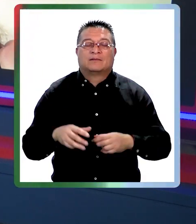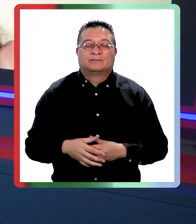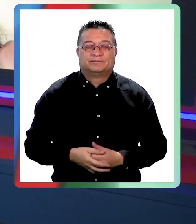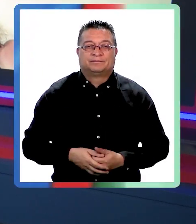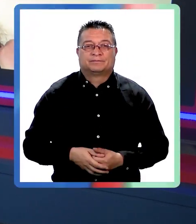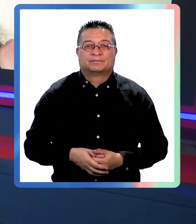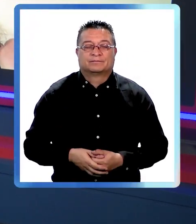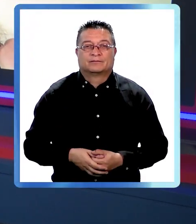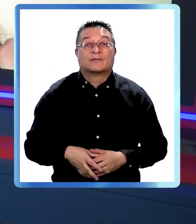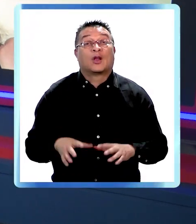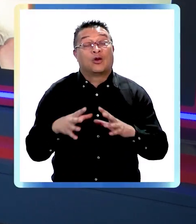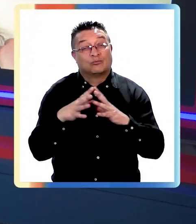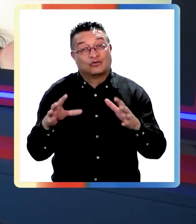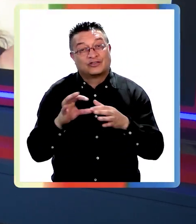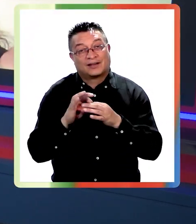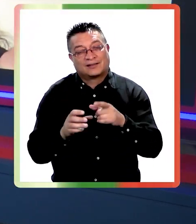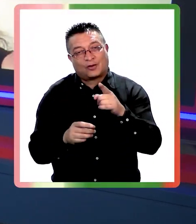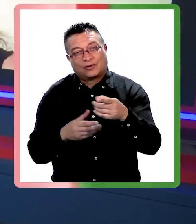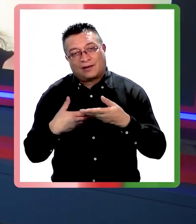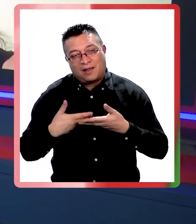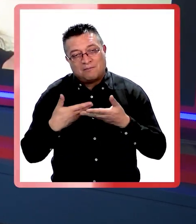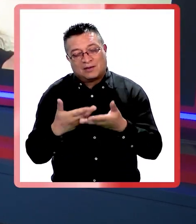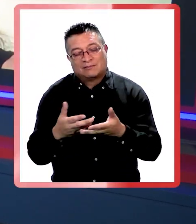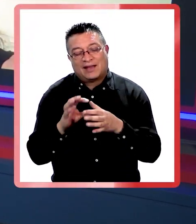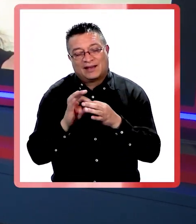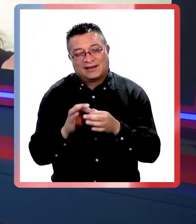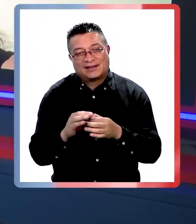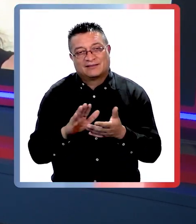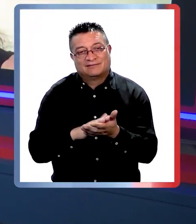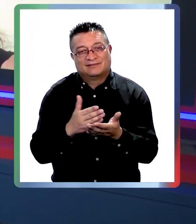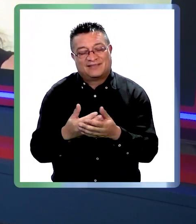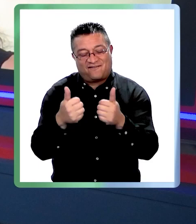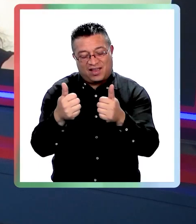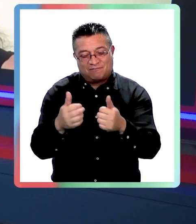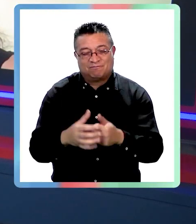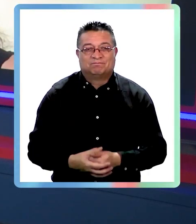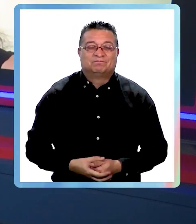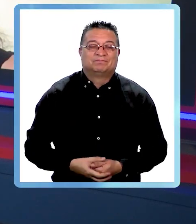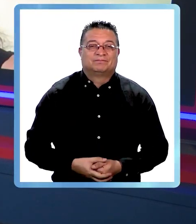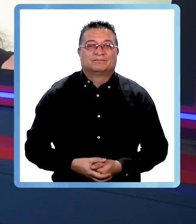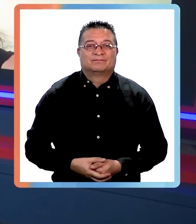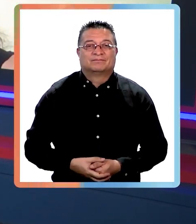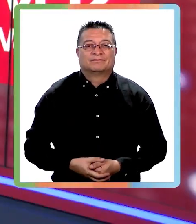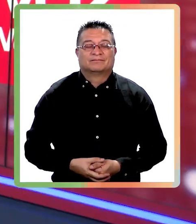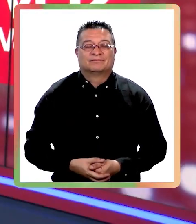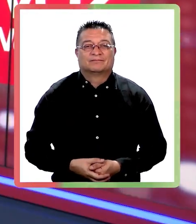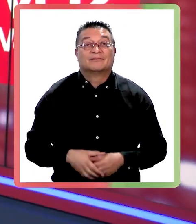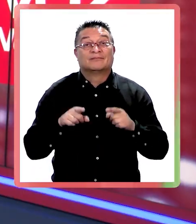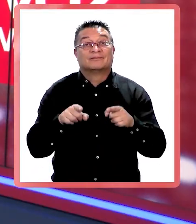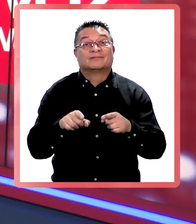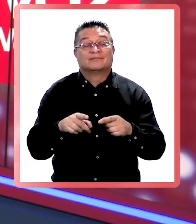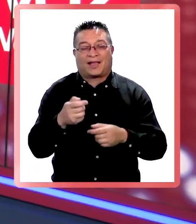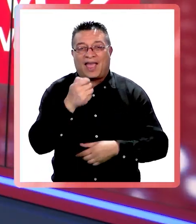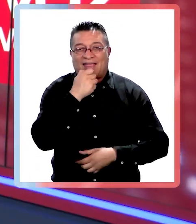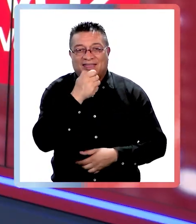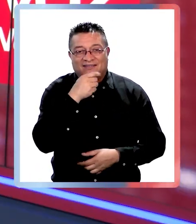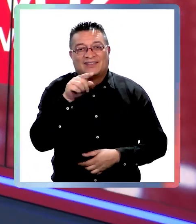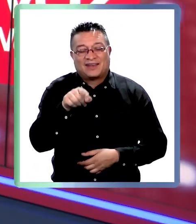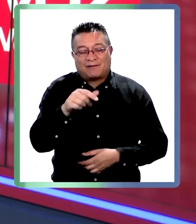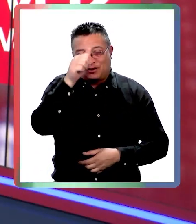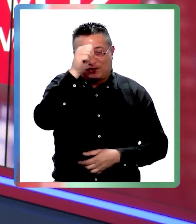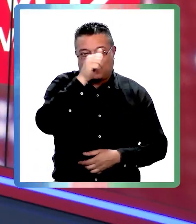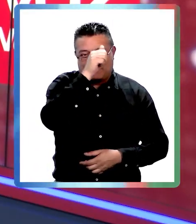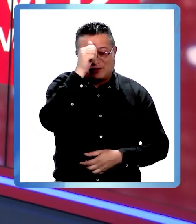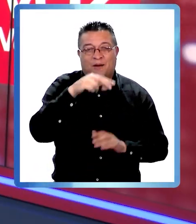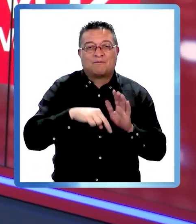materia. Muchas gracias a ustedes por la invitación. Muchas gracias, que te vaya muy bien. Y esta ha sido la